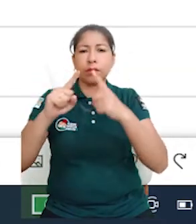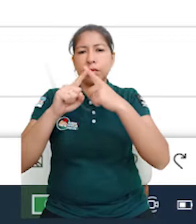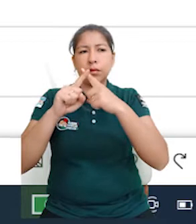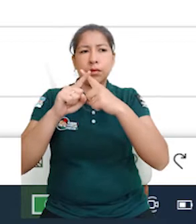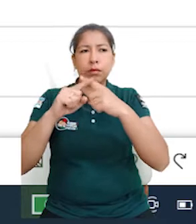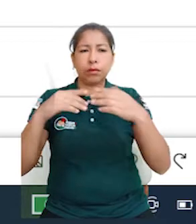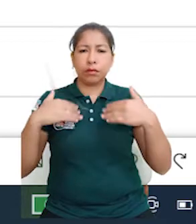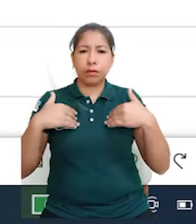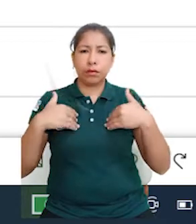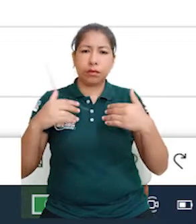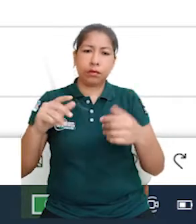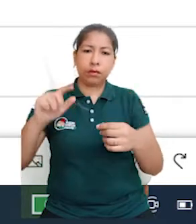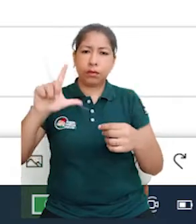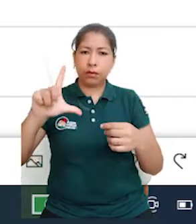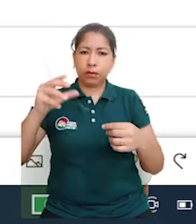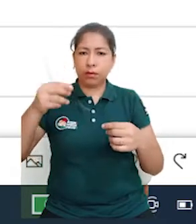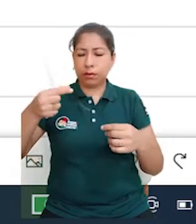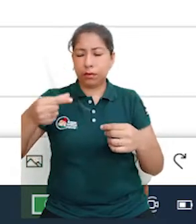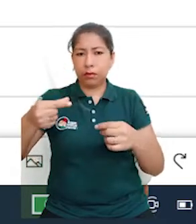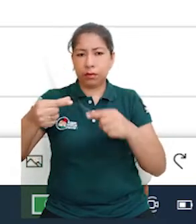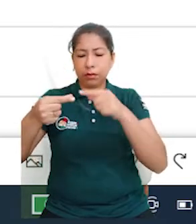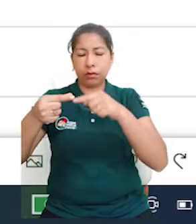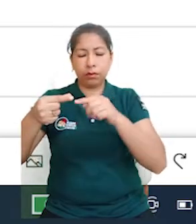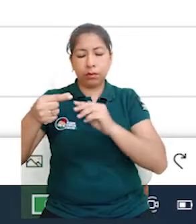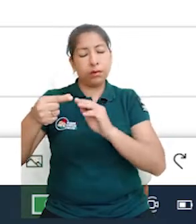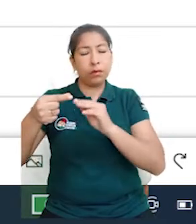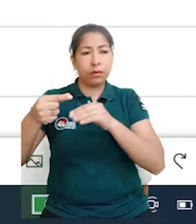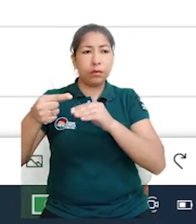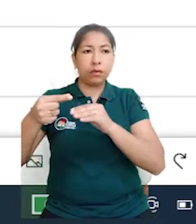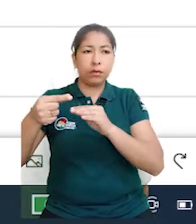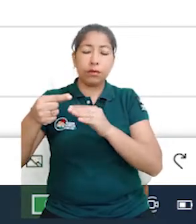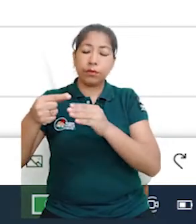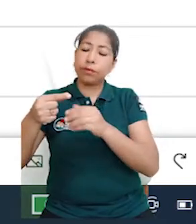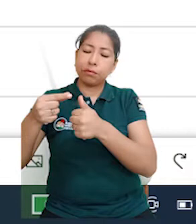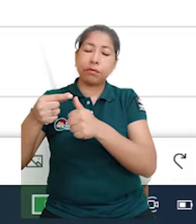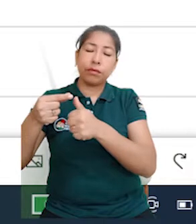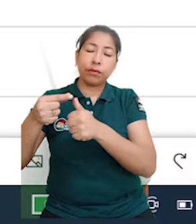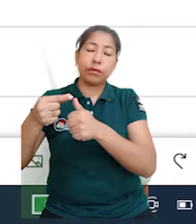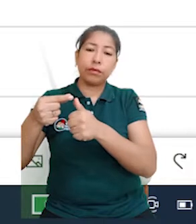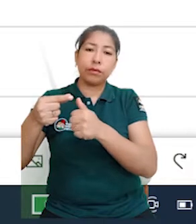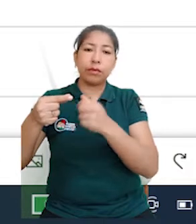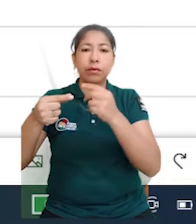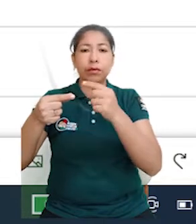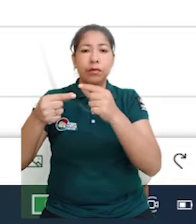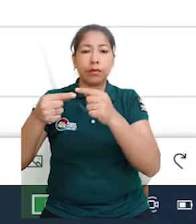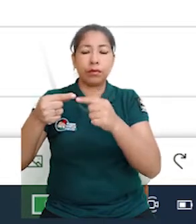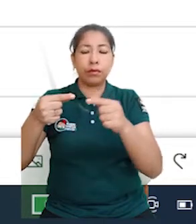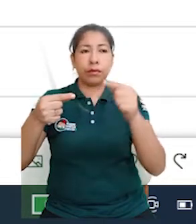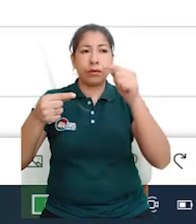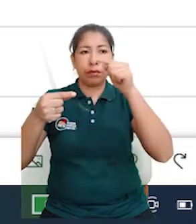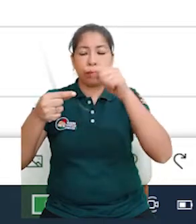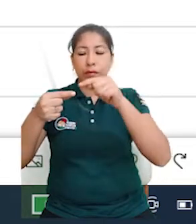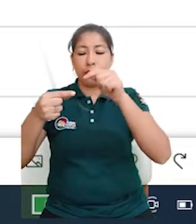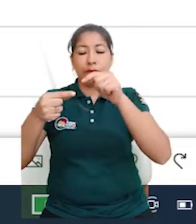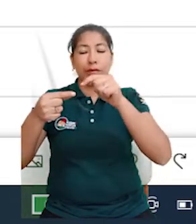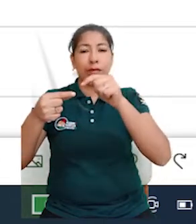Tenemos logaritmo, mantenemos la base, en este caso como no está escrita, es base 10. Y los dos